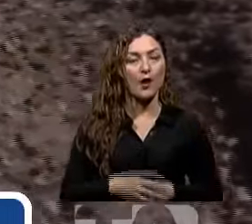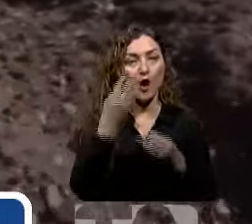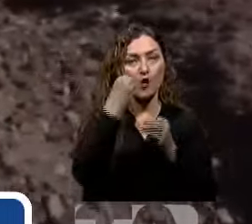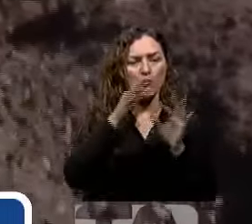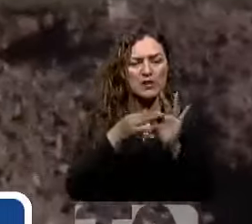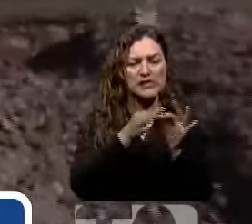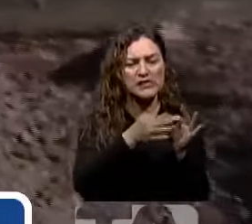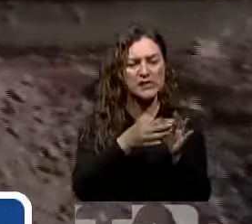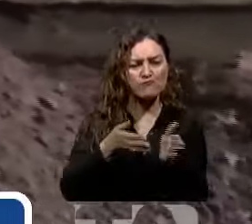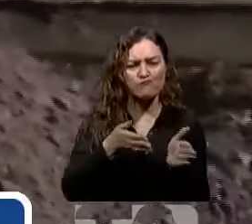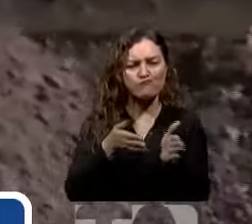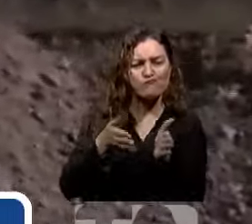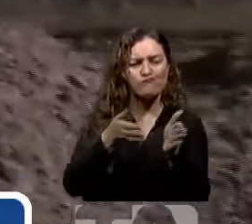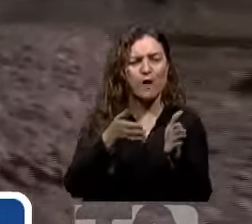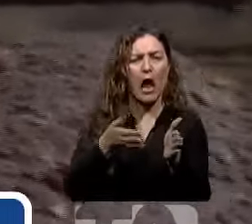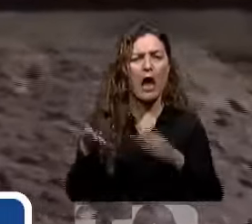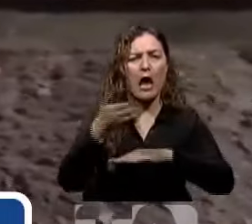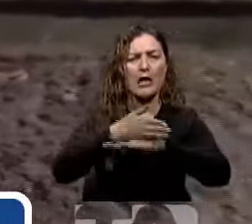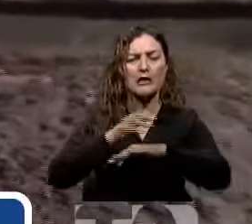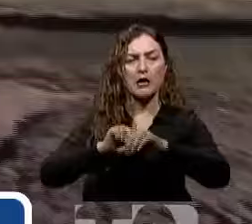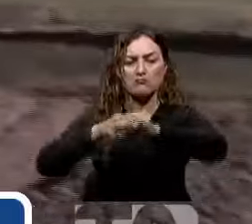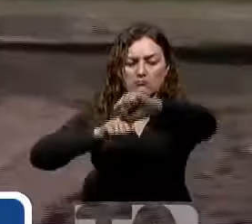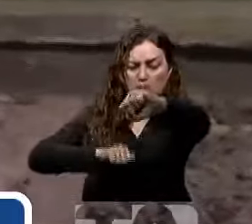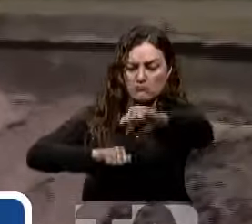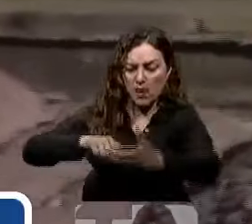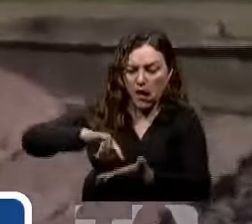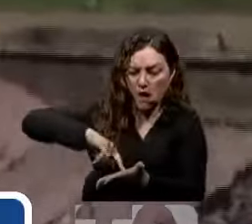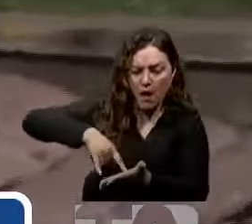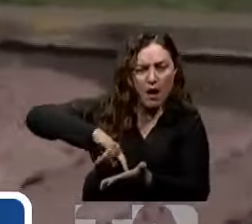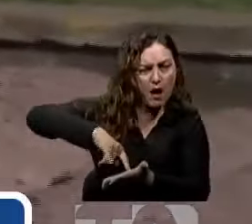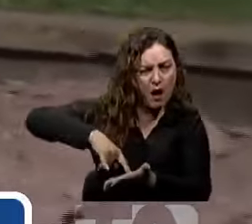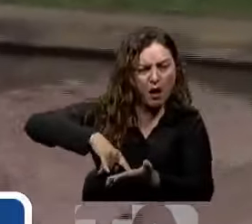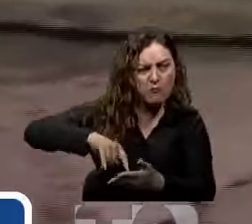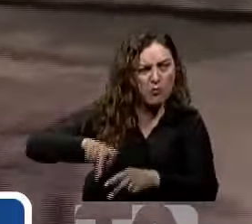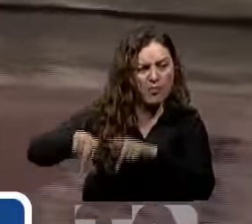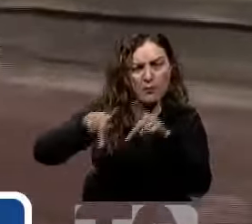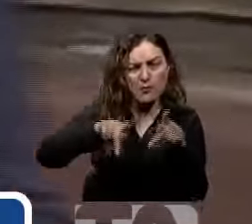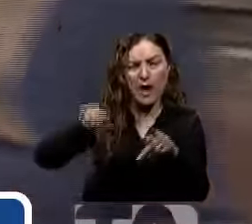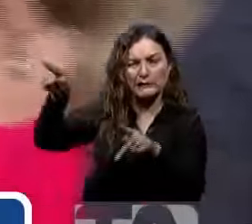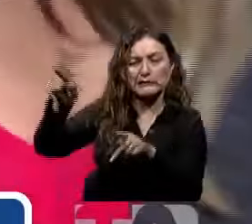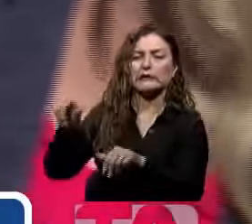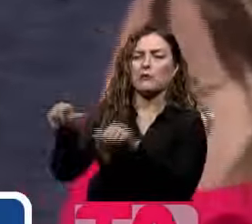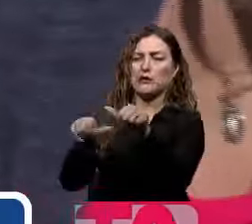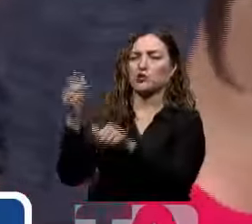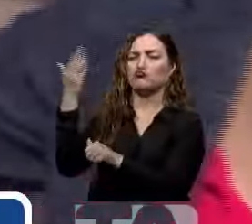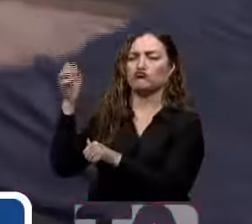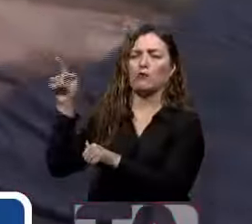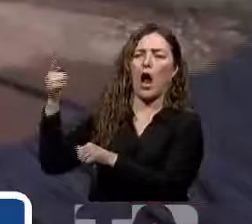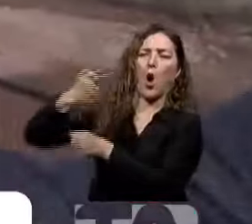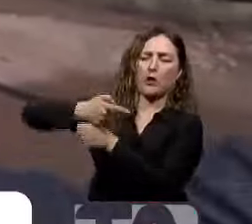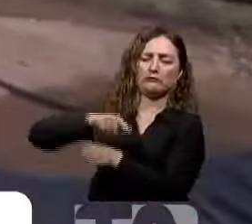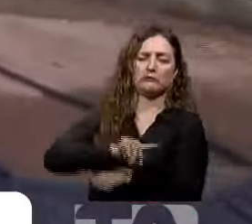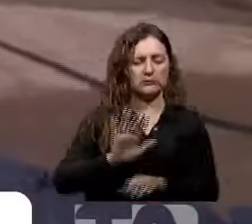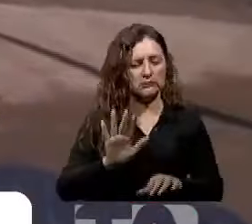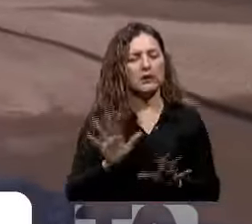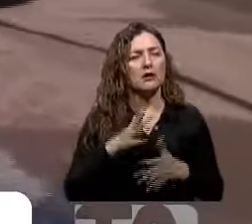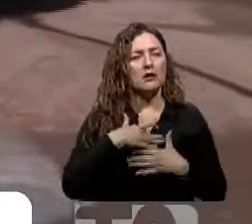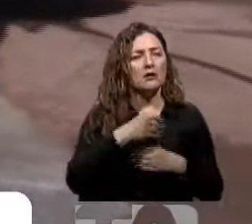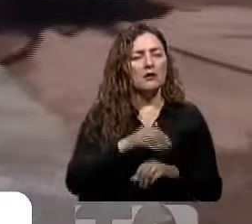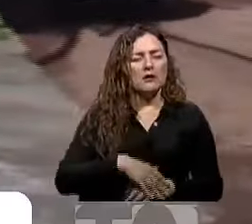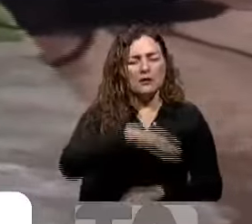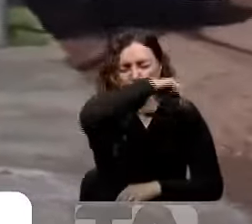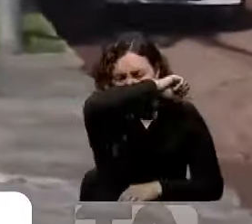las directrices de la actual administración, son 1.78 kilómetros de rehabilitación vial en la avenida Diego